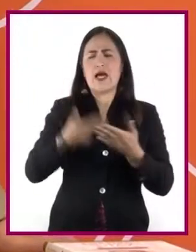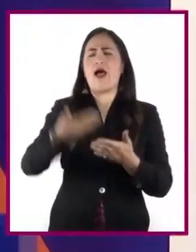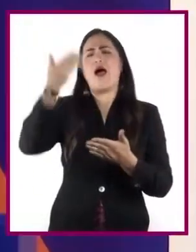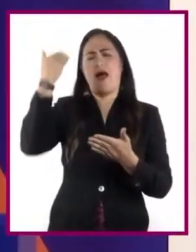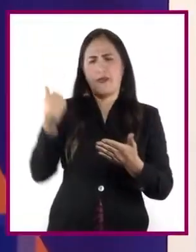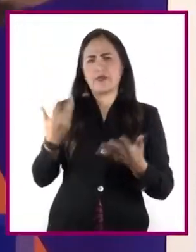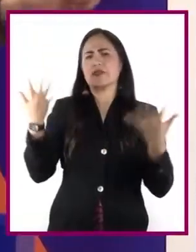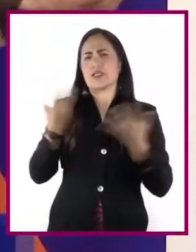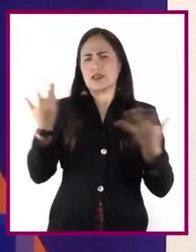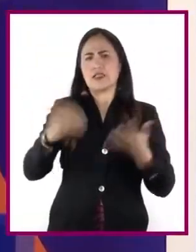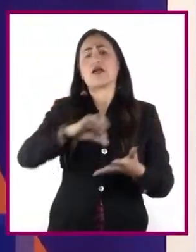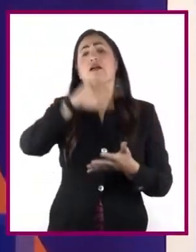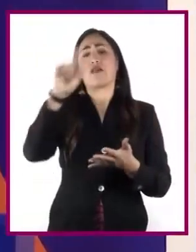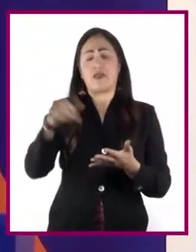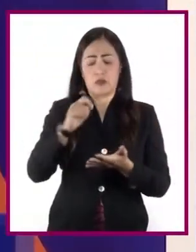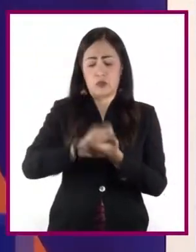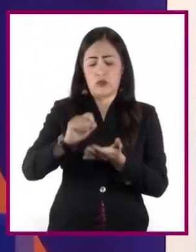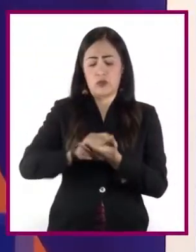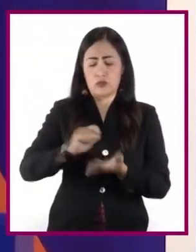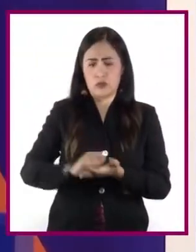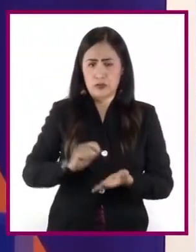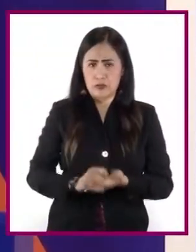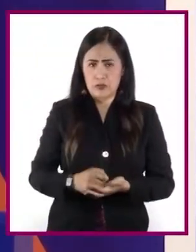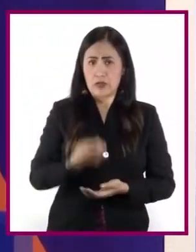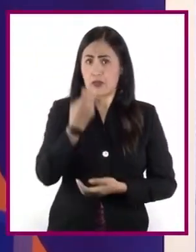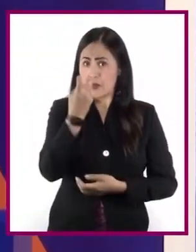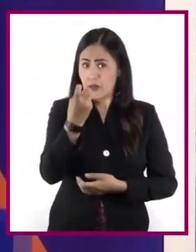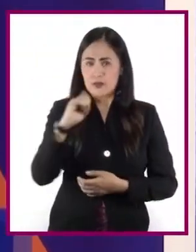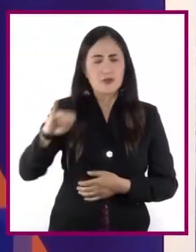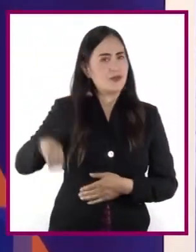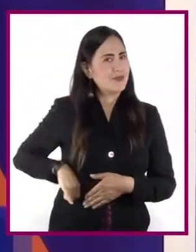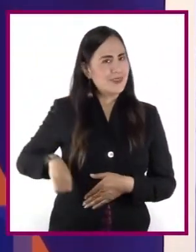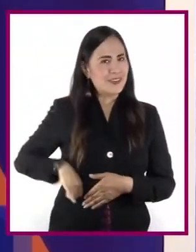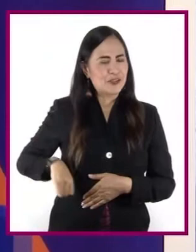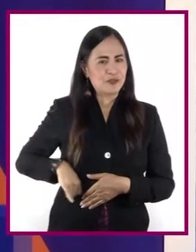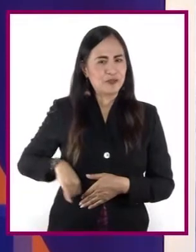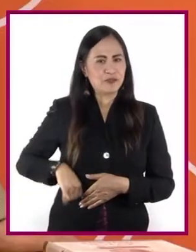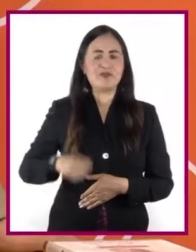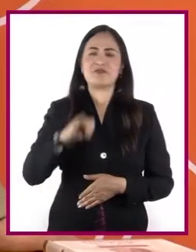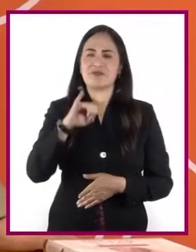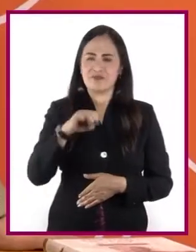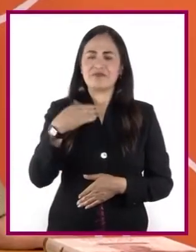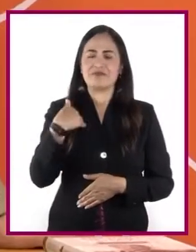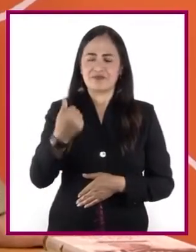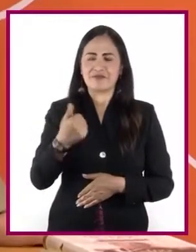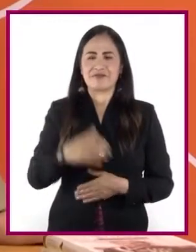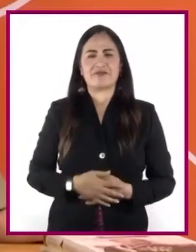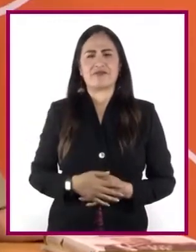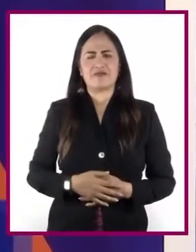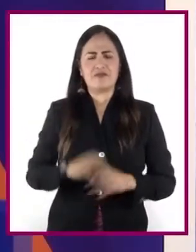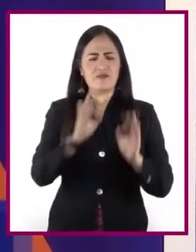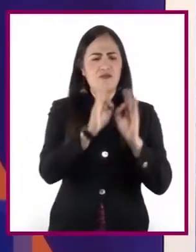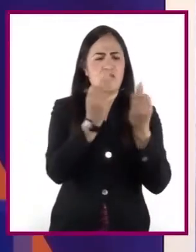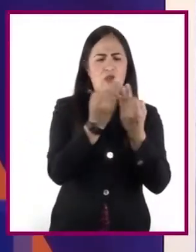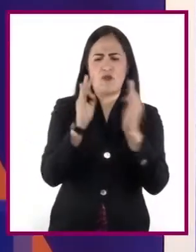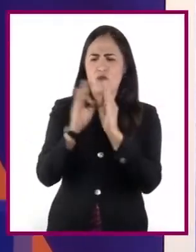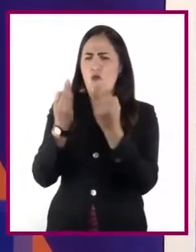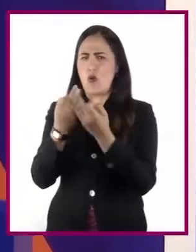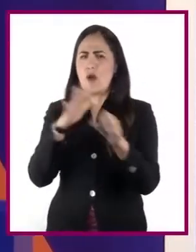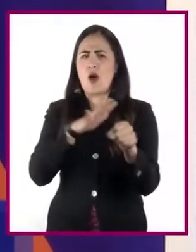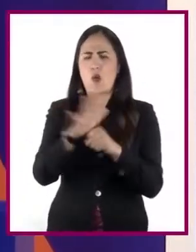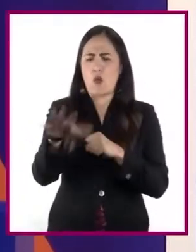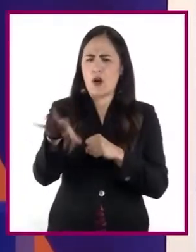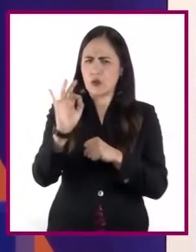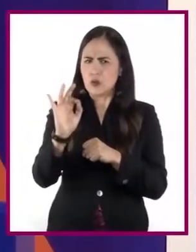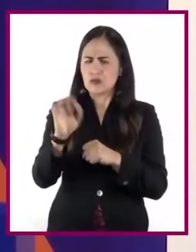antelación. Eso suena interesante, profesor, pues esto nos permitirá comprender cuál modelo nos gusta más y cómo deberíamos